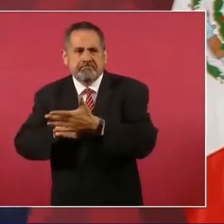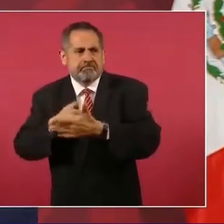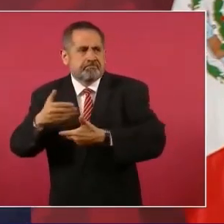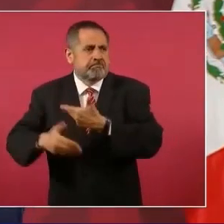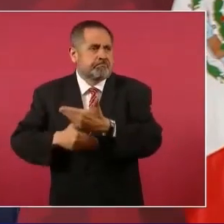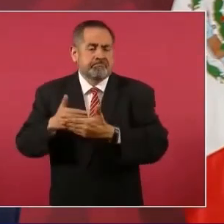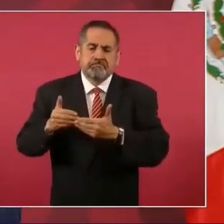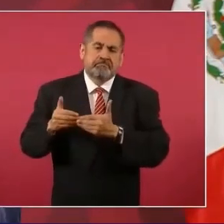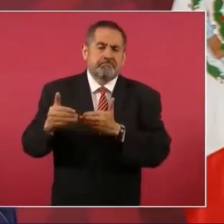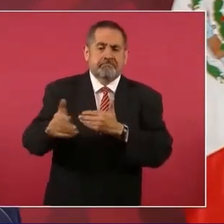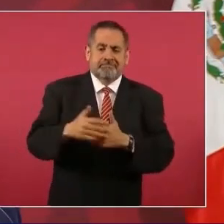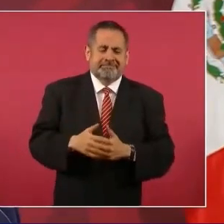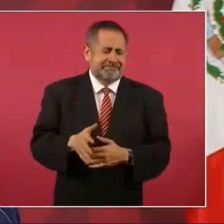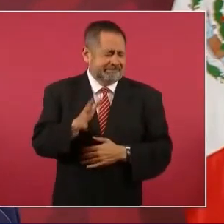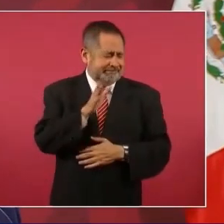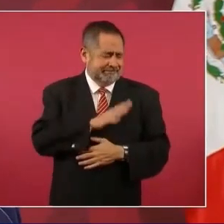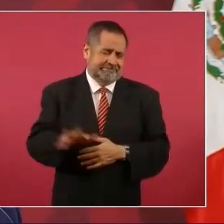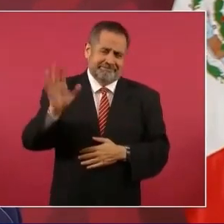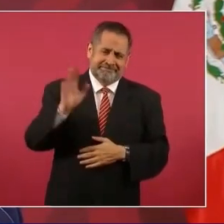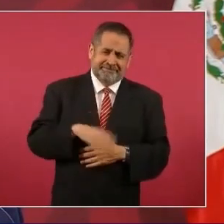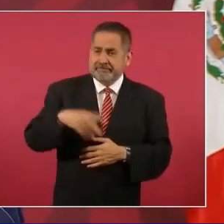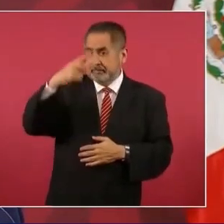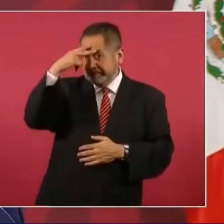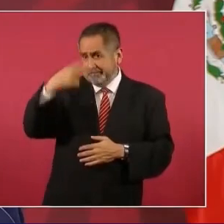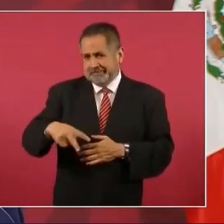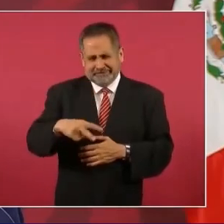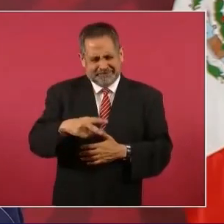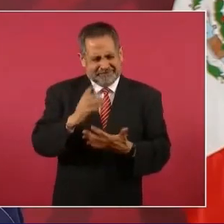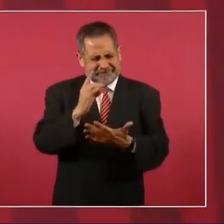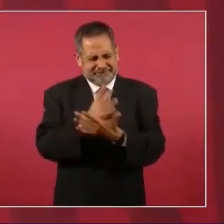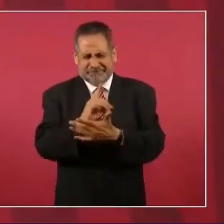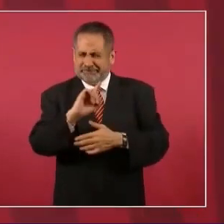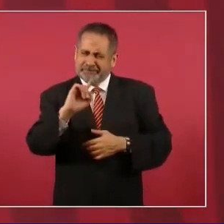Es único México.